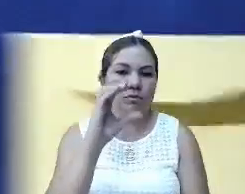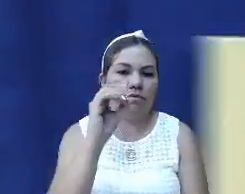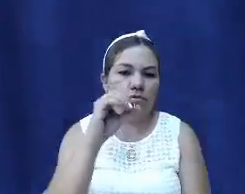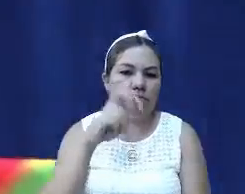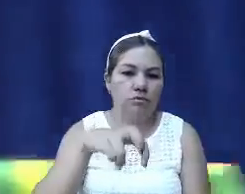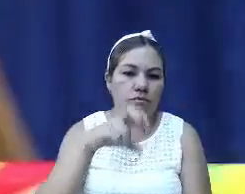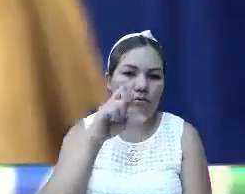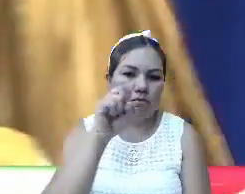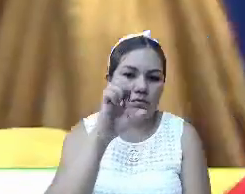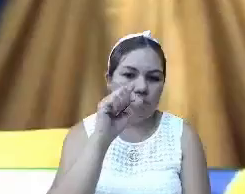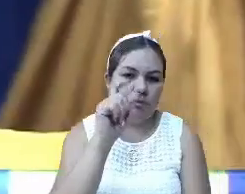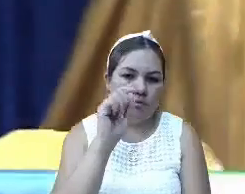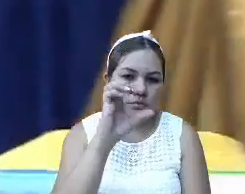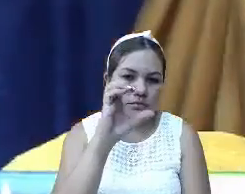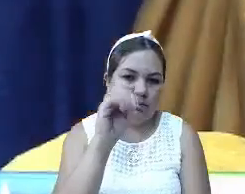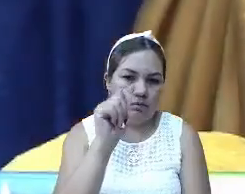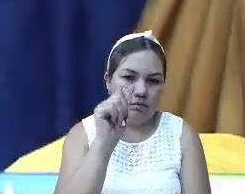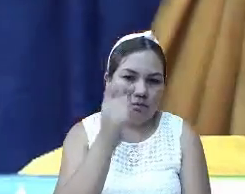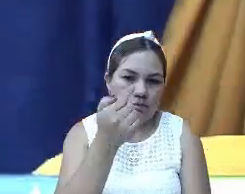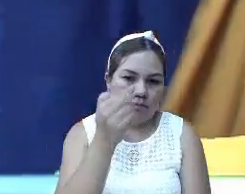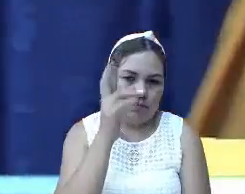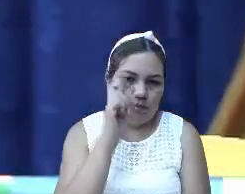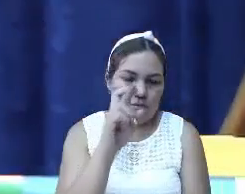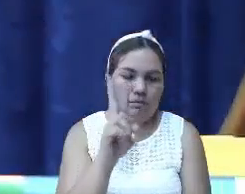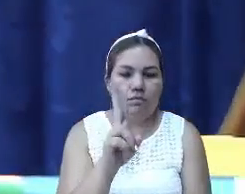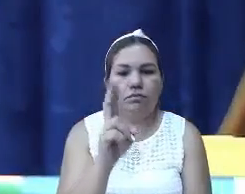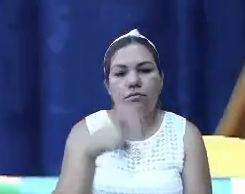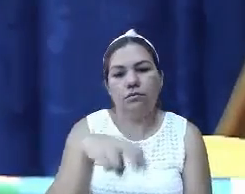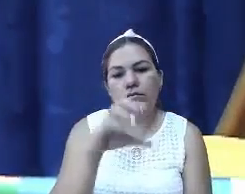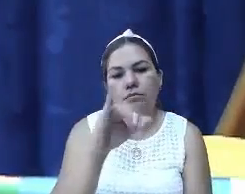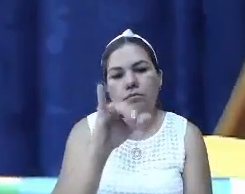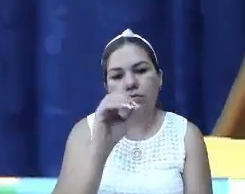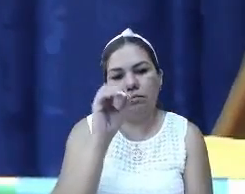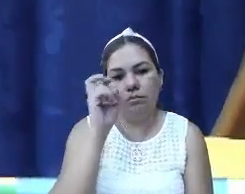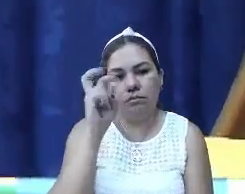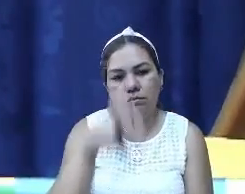Ahías, una unción confrontante.